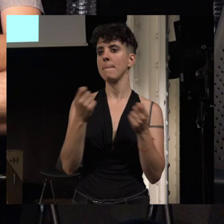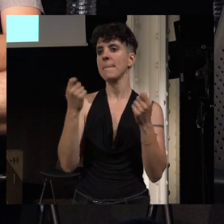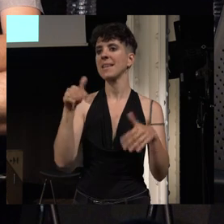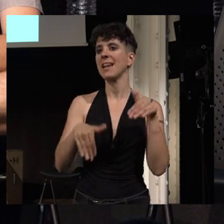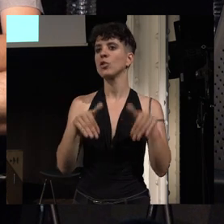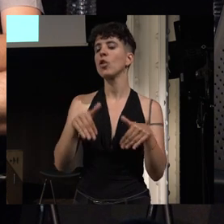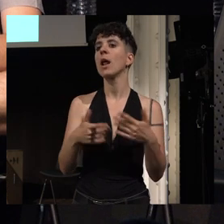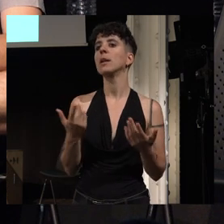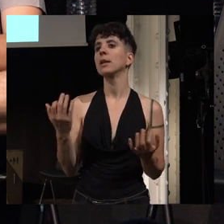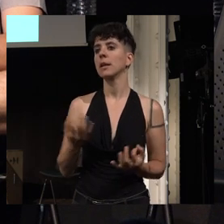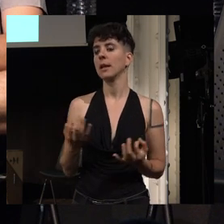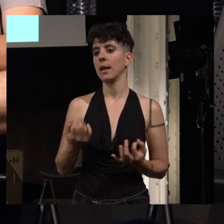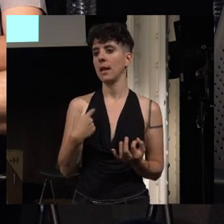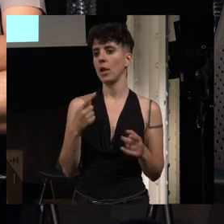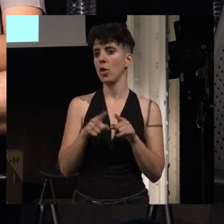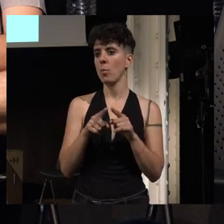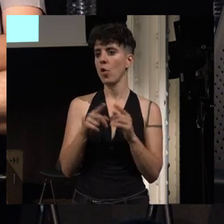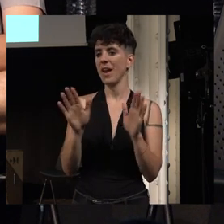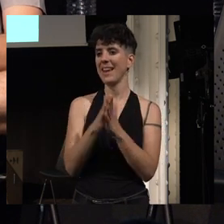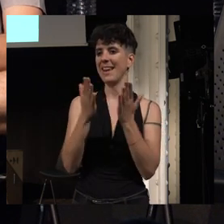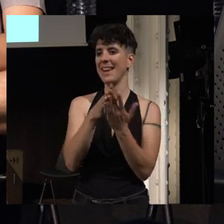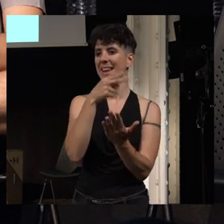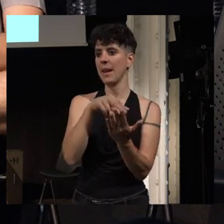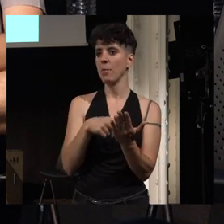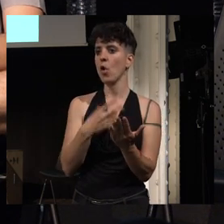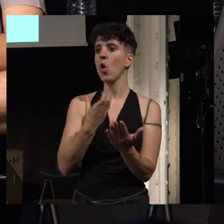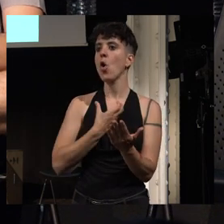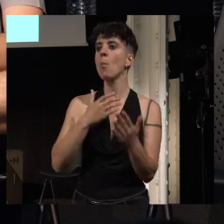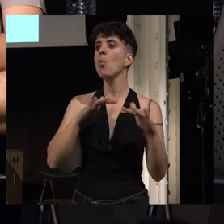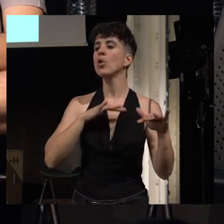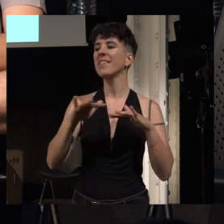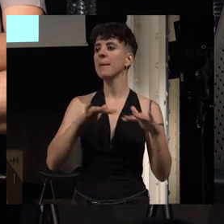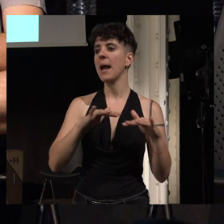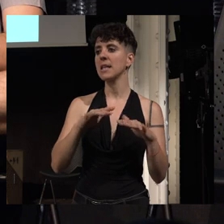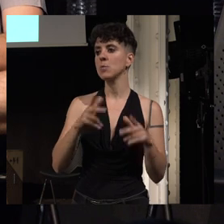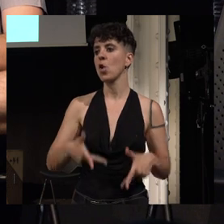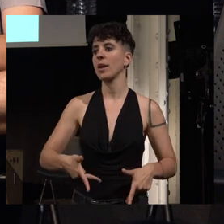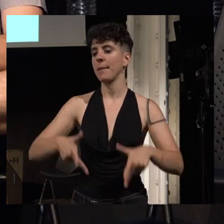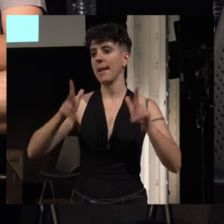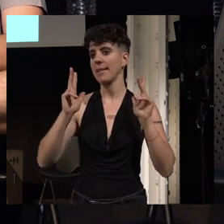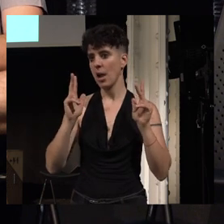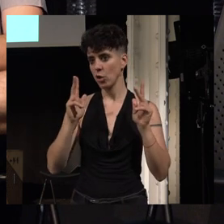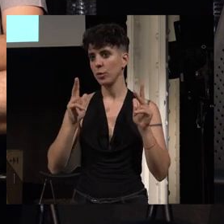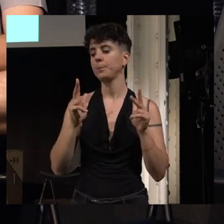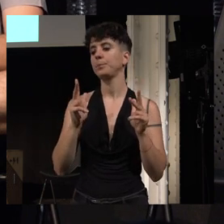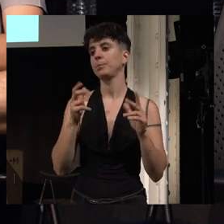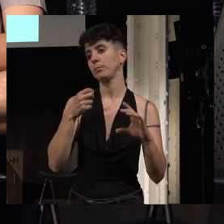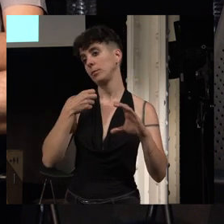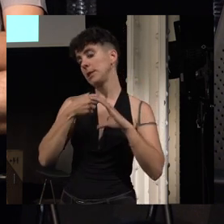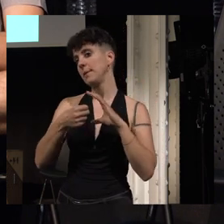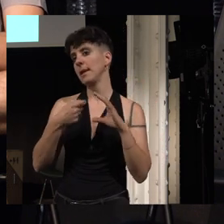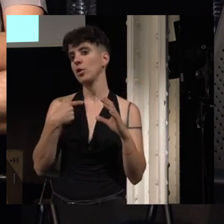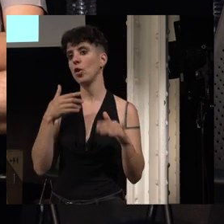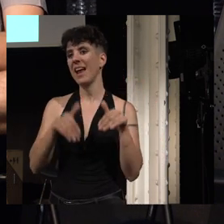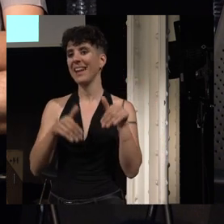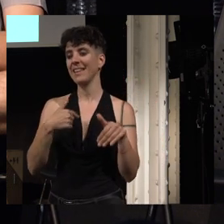elegida concejal, es leerme un libro que se dice Municipalismo Libertario. Claro, la realidad, pues cuando hice las elecciones solo salí yo